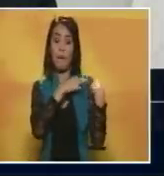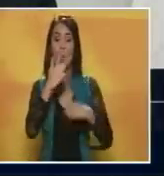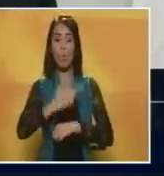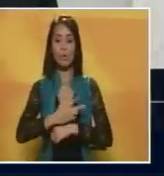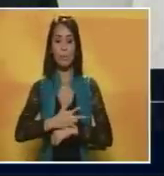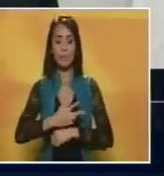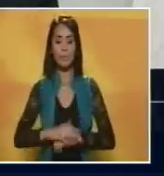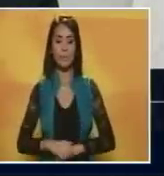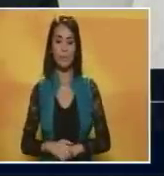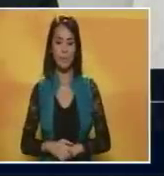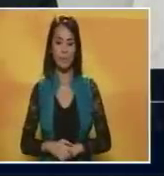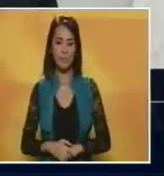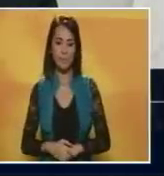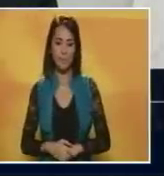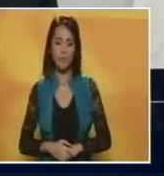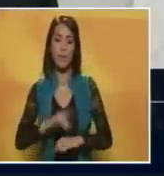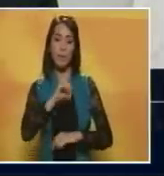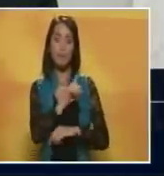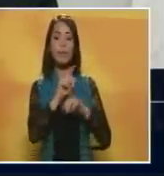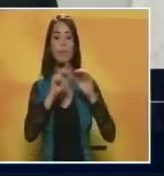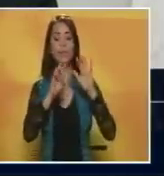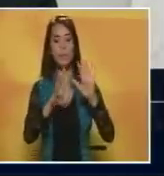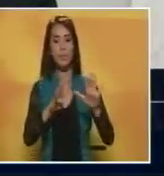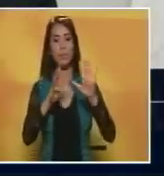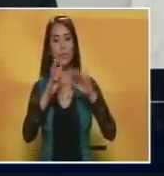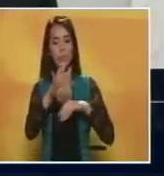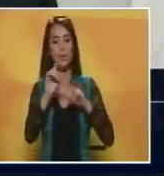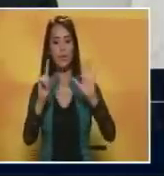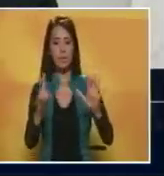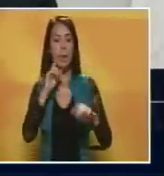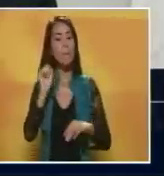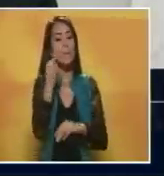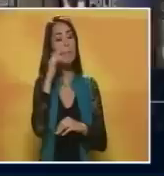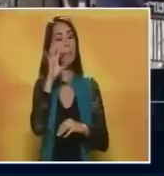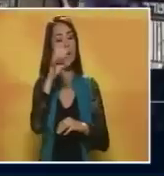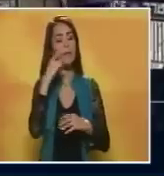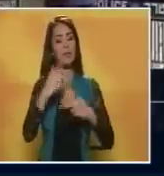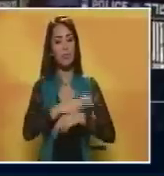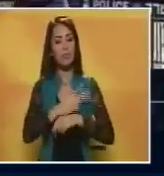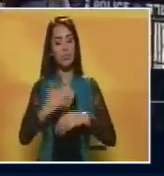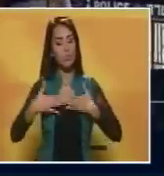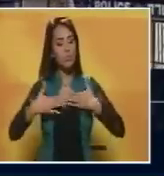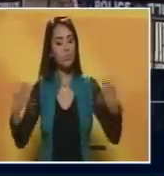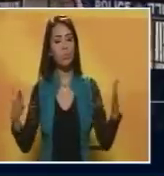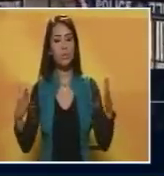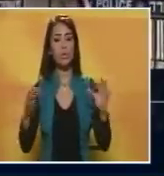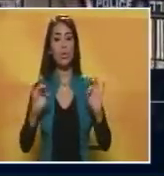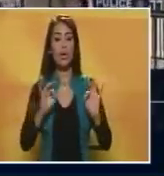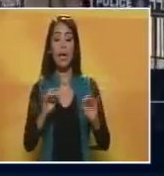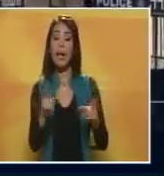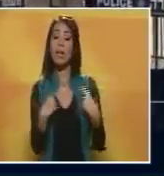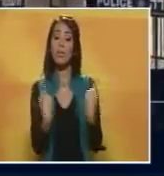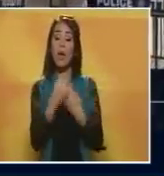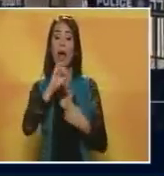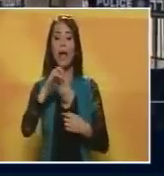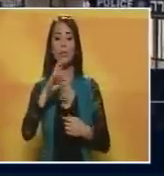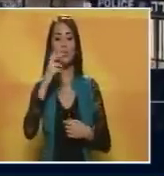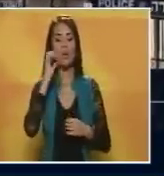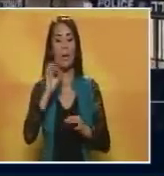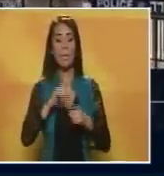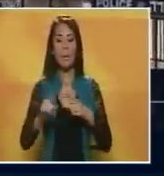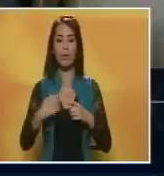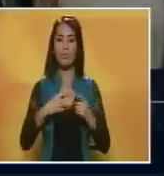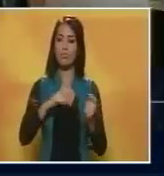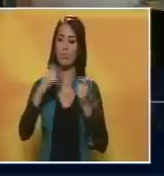guatemala en 1956 guatemala fue el primer país en abrir su casa diplomática en jerusalén sin embargo la